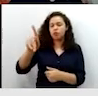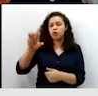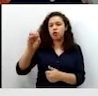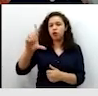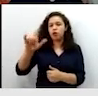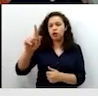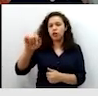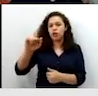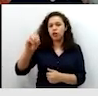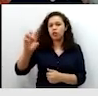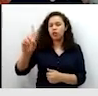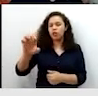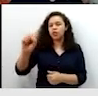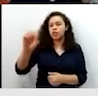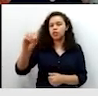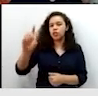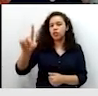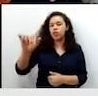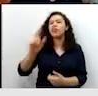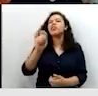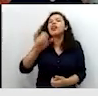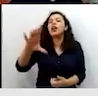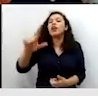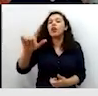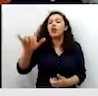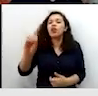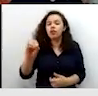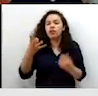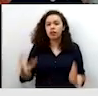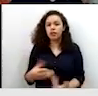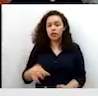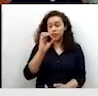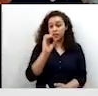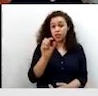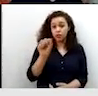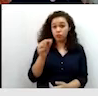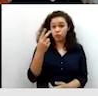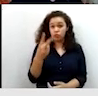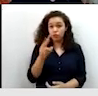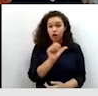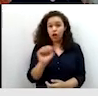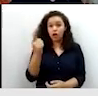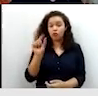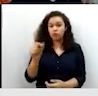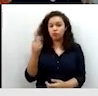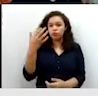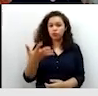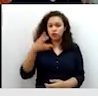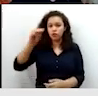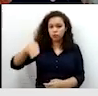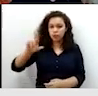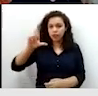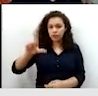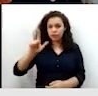vamos a tener que mantener la cloración en una concentración de 0.2 a 1.5 miligramos de cloro